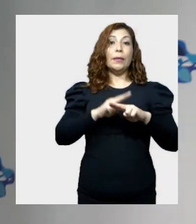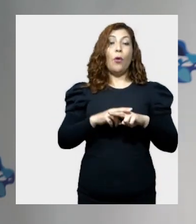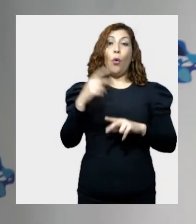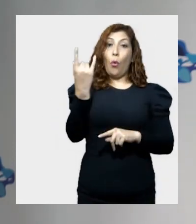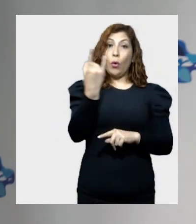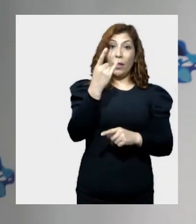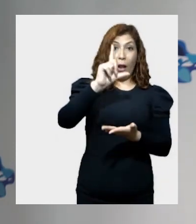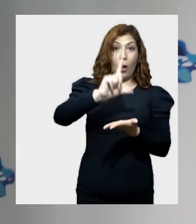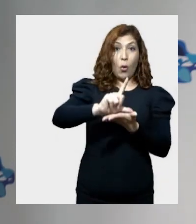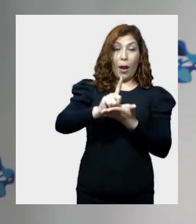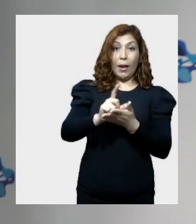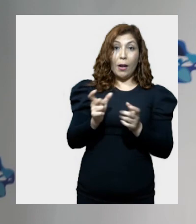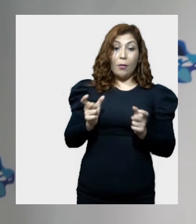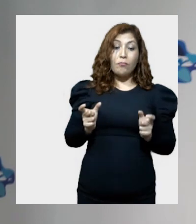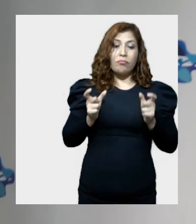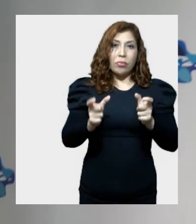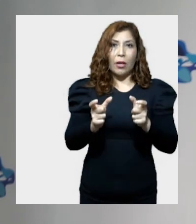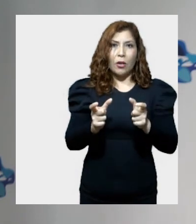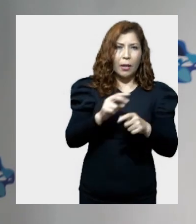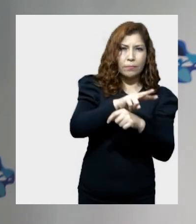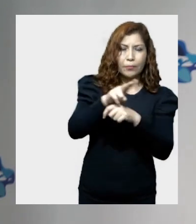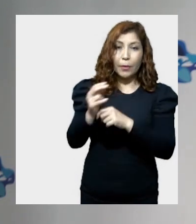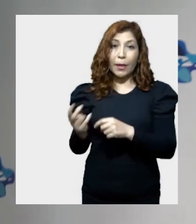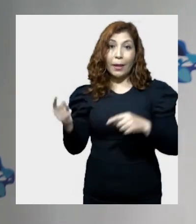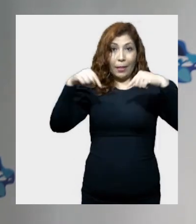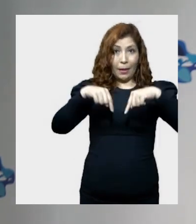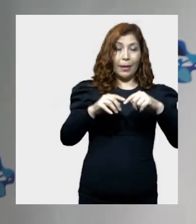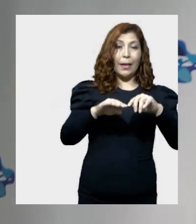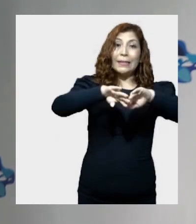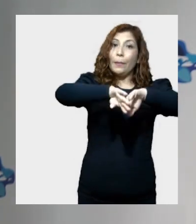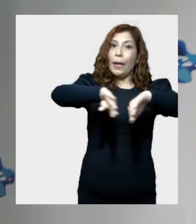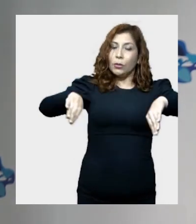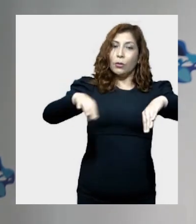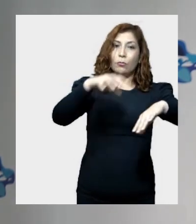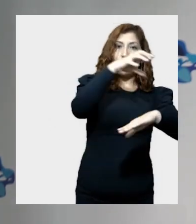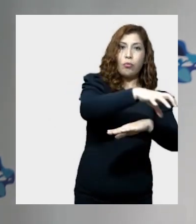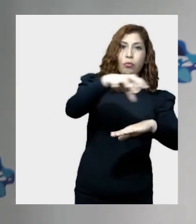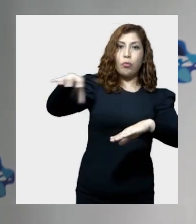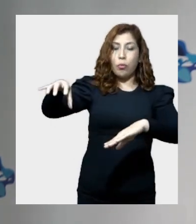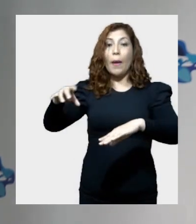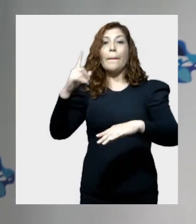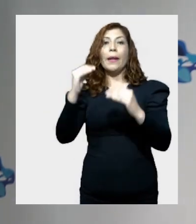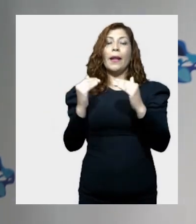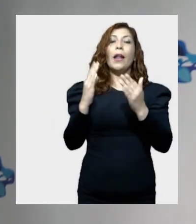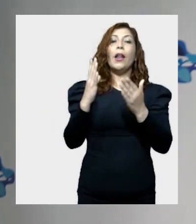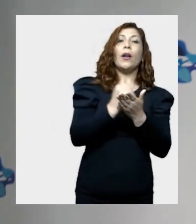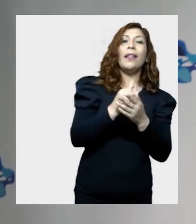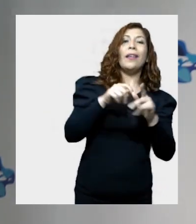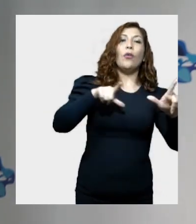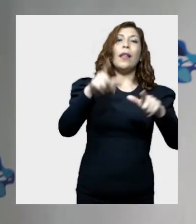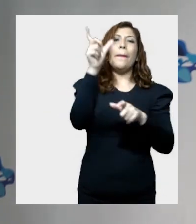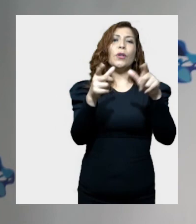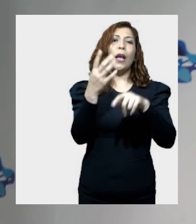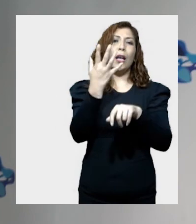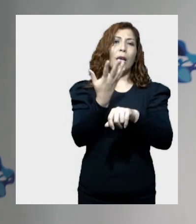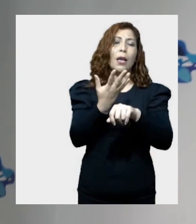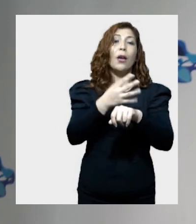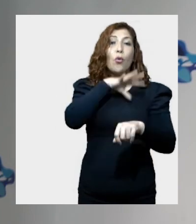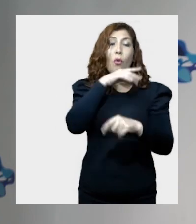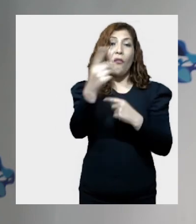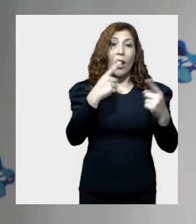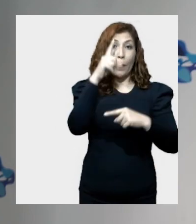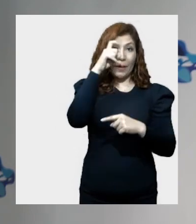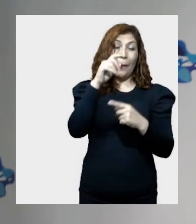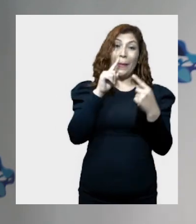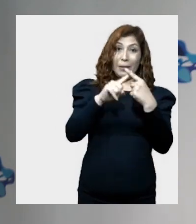unidad de Contraloría Interna y la separación por áreas de alcance de gestión de usuarios, lo que significa que Participación